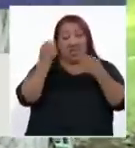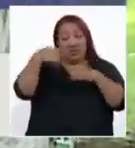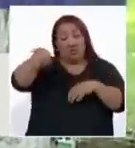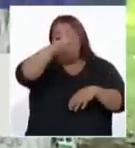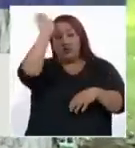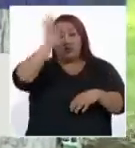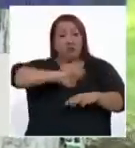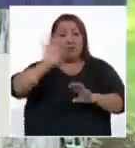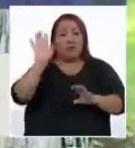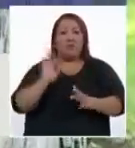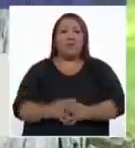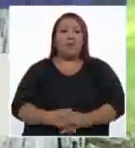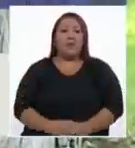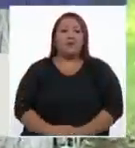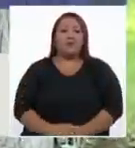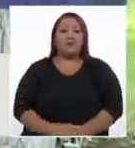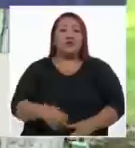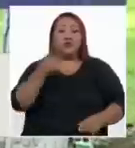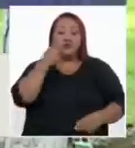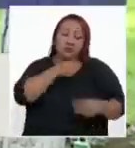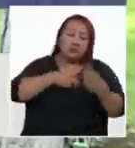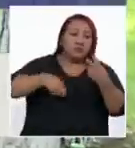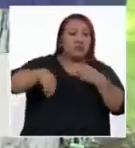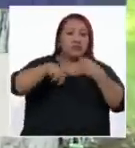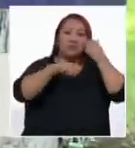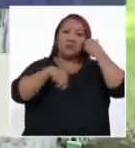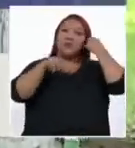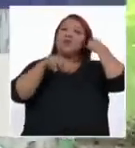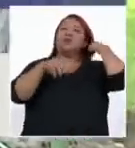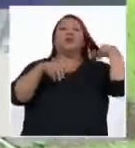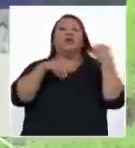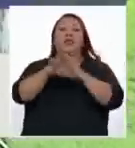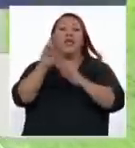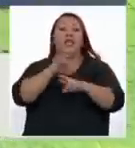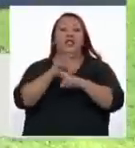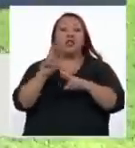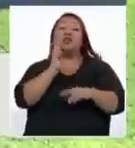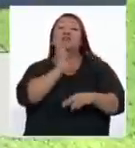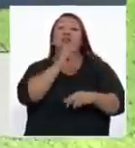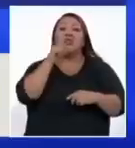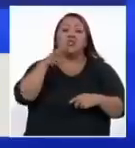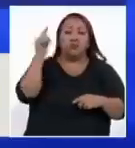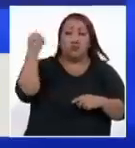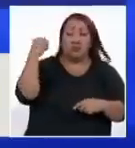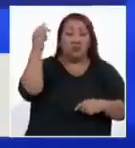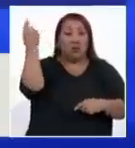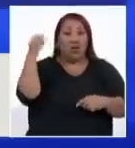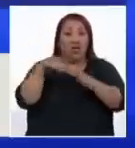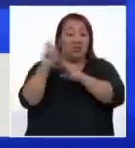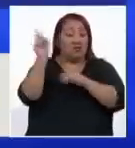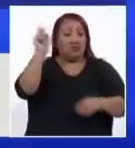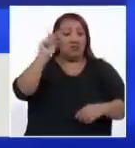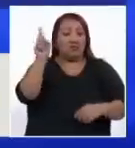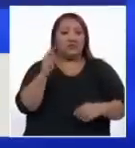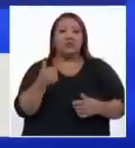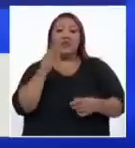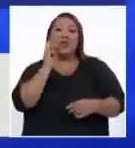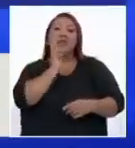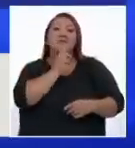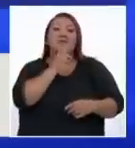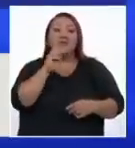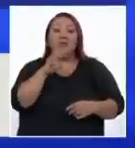retirar. Y se voltea metiéndose al restaurante y le dice a la chica que no los dejes entrar. En un comunicado, el